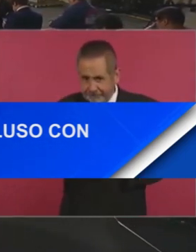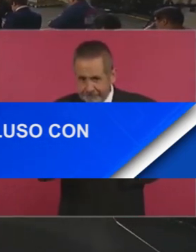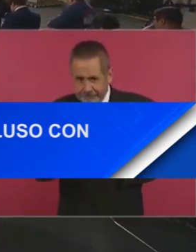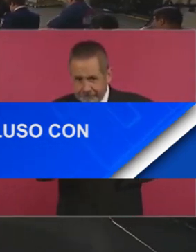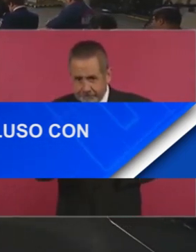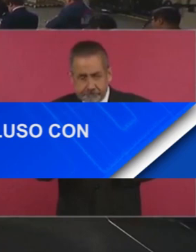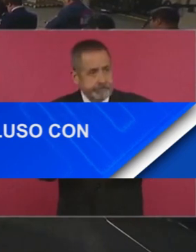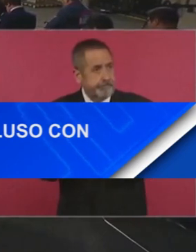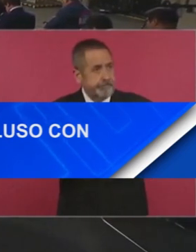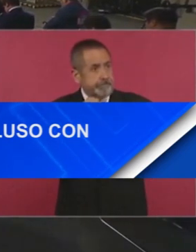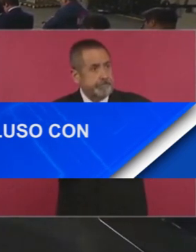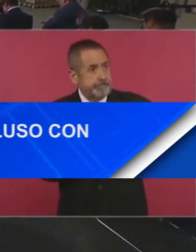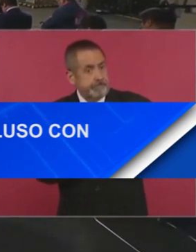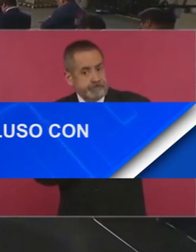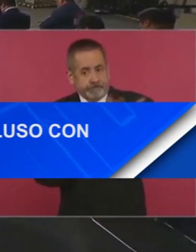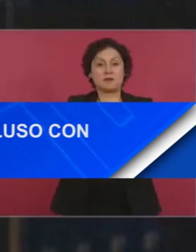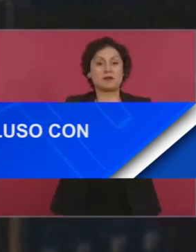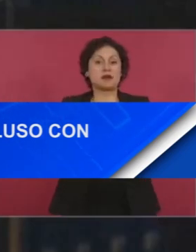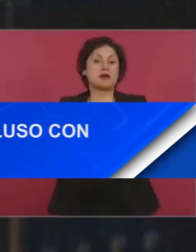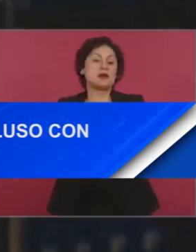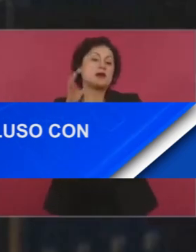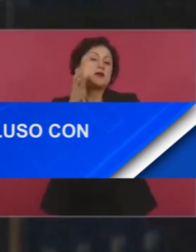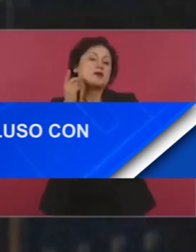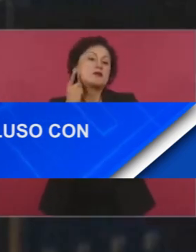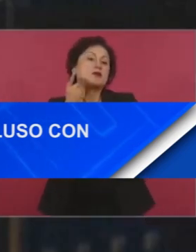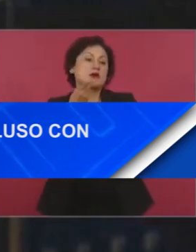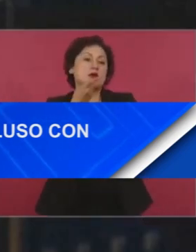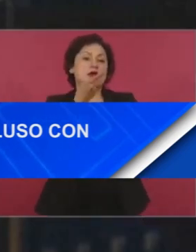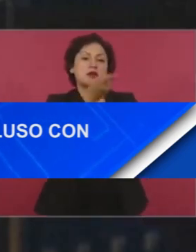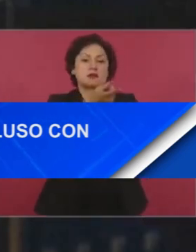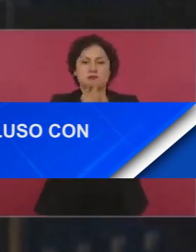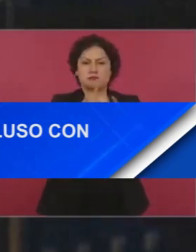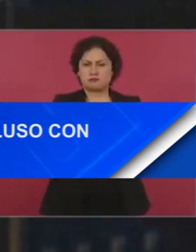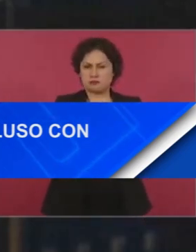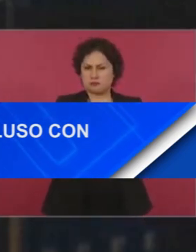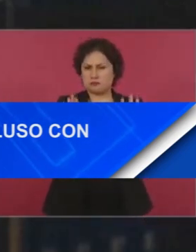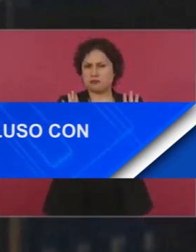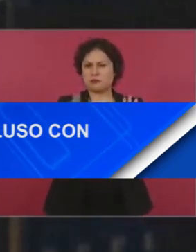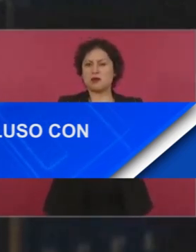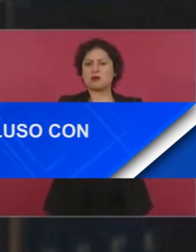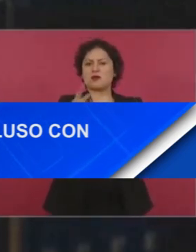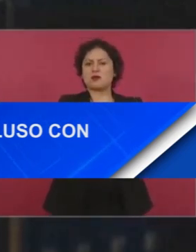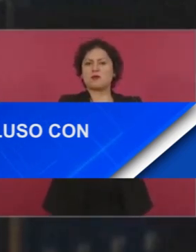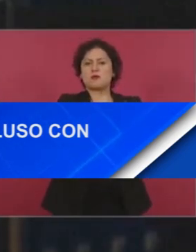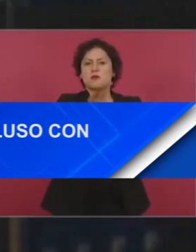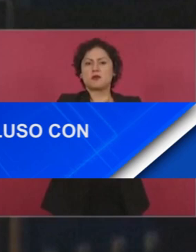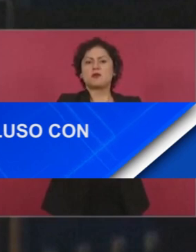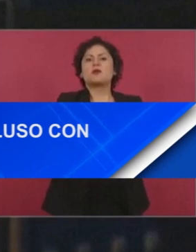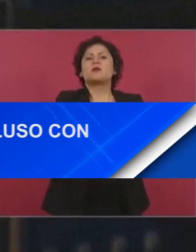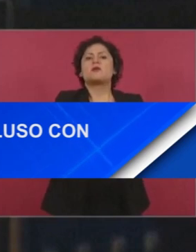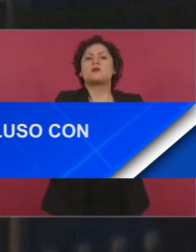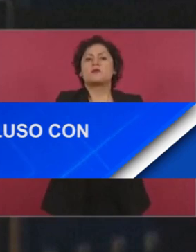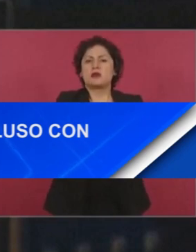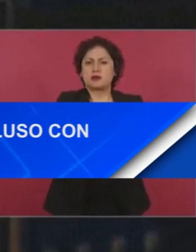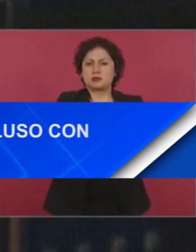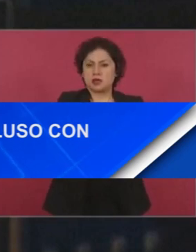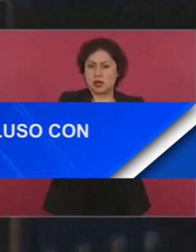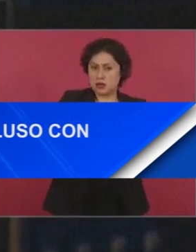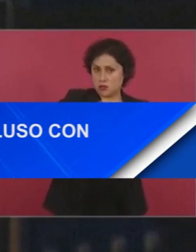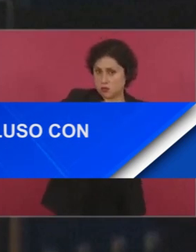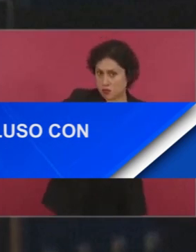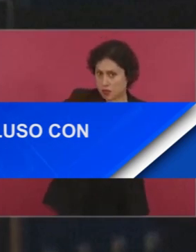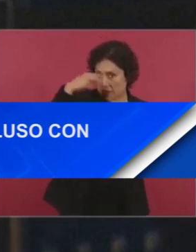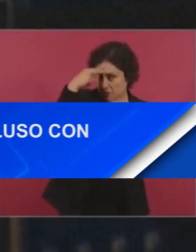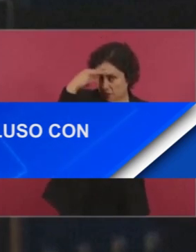mandatario izquierdista advirtió que el respaldo a la Habana se mantendrá sin pedir permiso a ningún gobierno